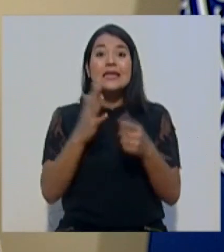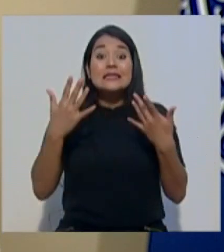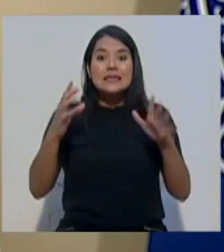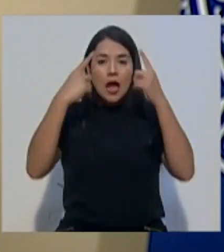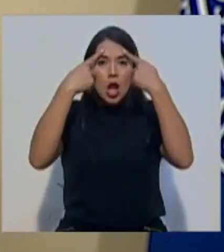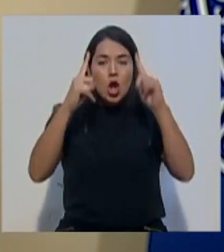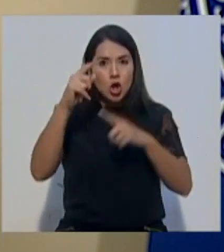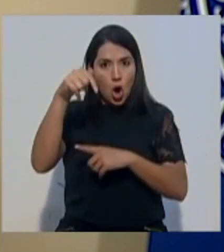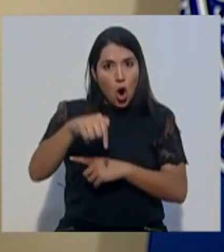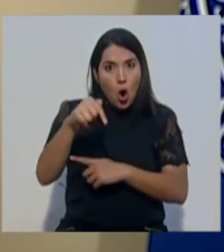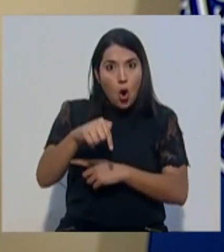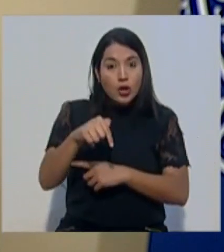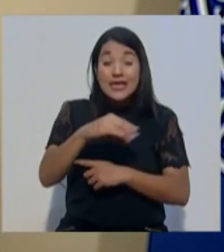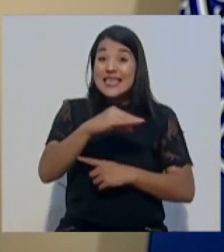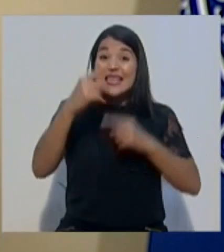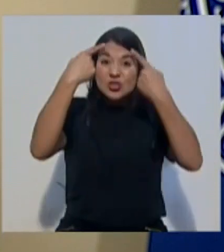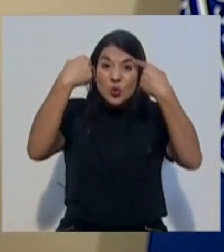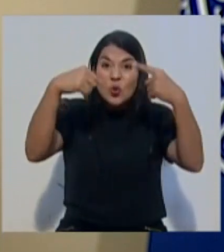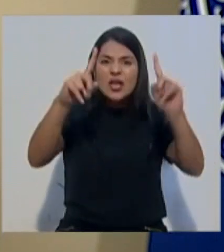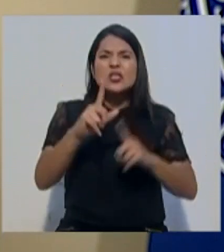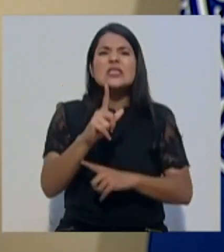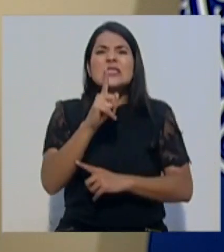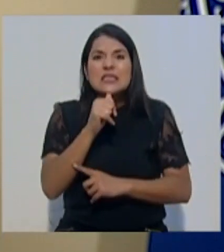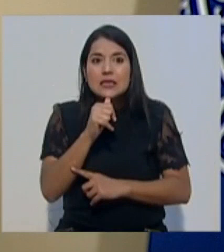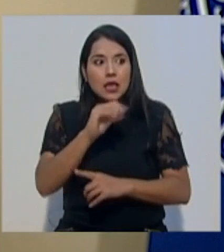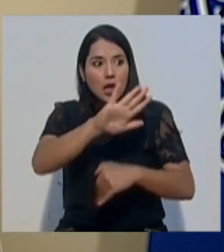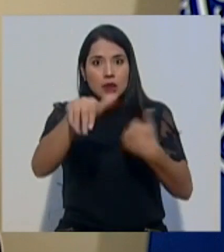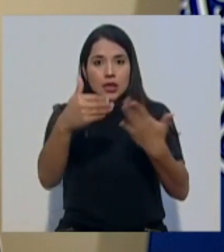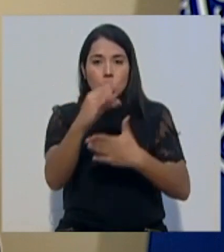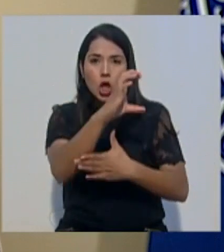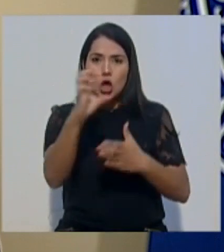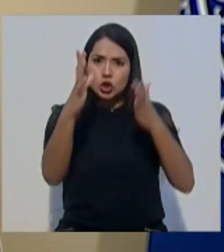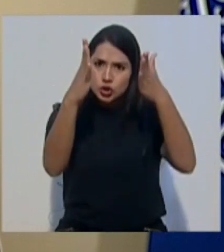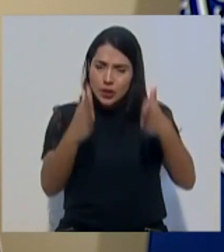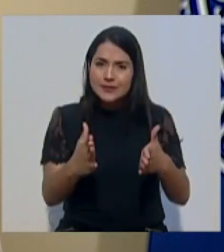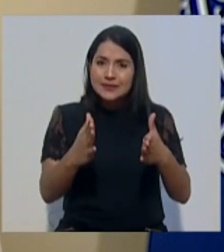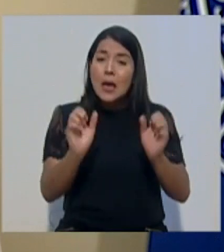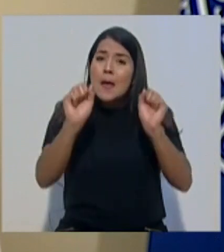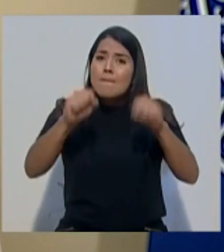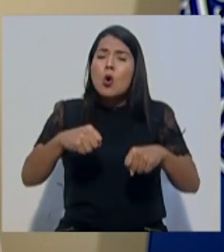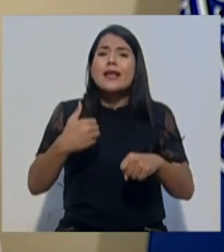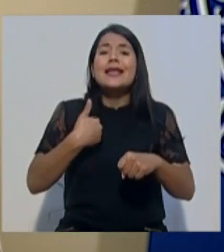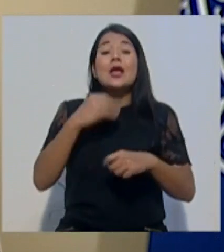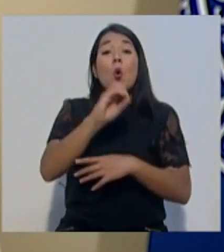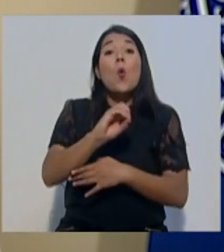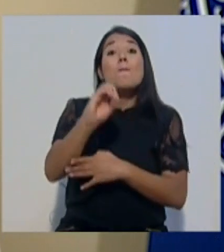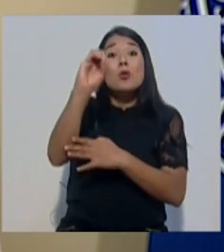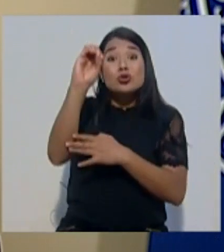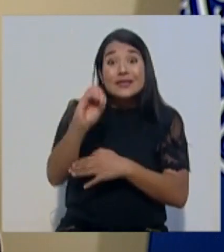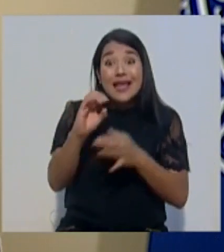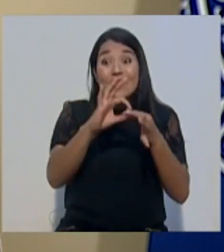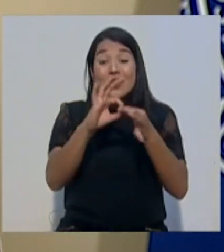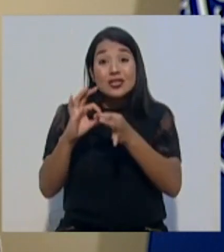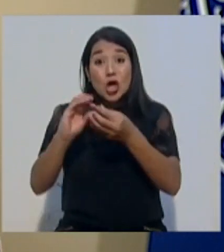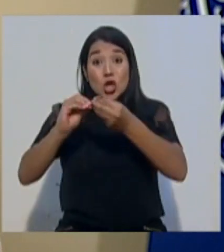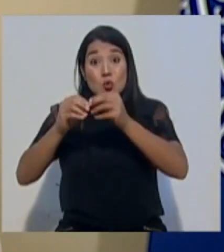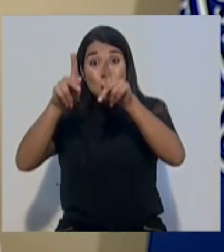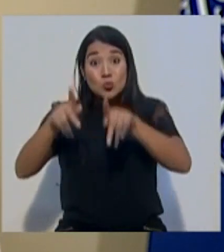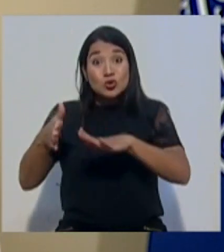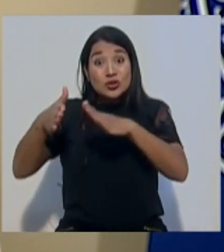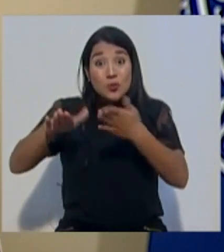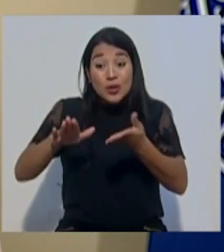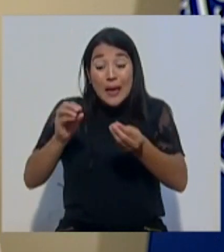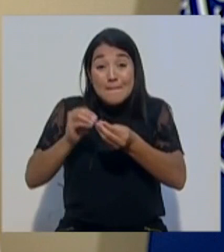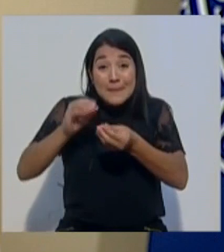logrado hoy, y es un éxito de todas y todos los costarricenses, tener una de las tasas de letalidad más